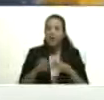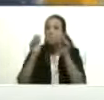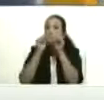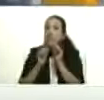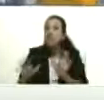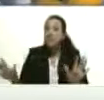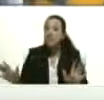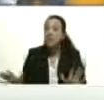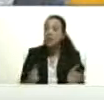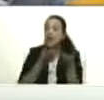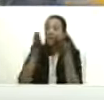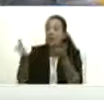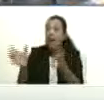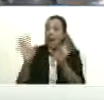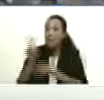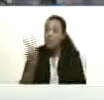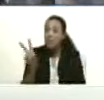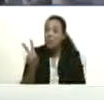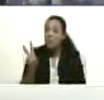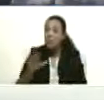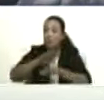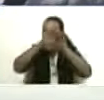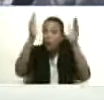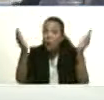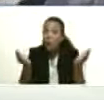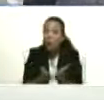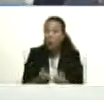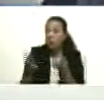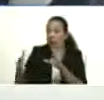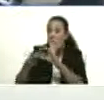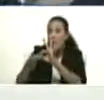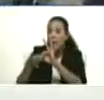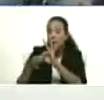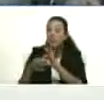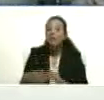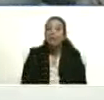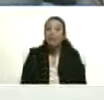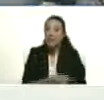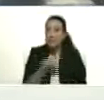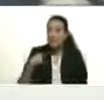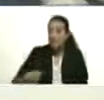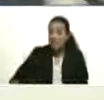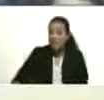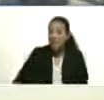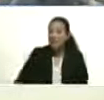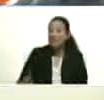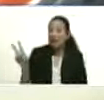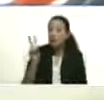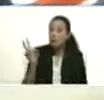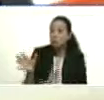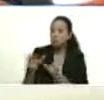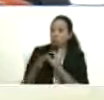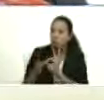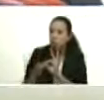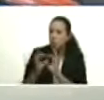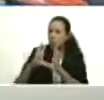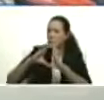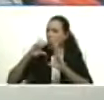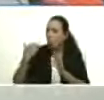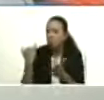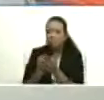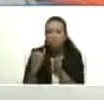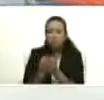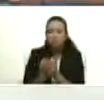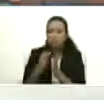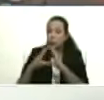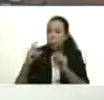Bendiciones que le llegan a Venezuela, del mundo, nuestra alianza, nuestra asociación estratégica a toda prueba y